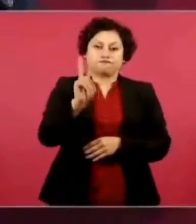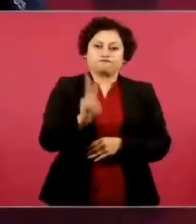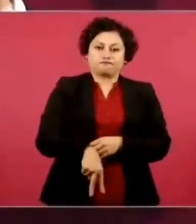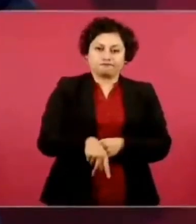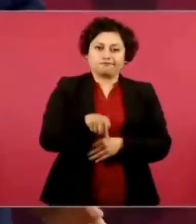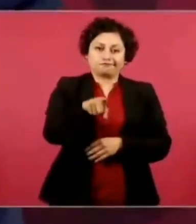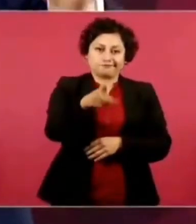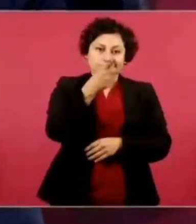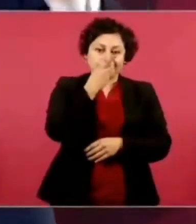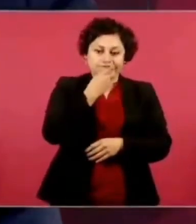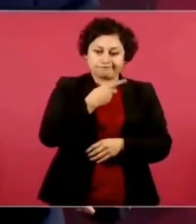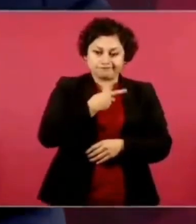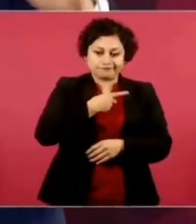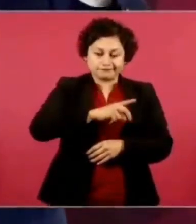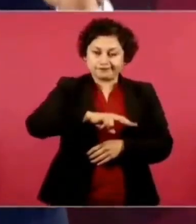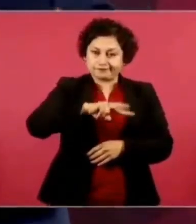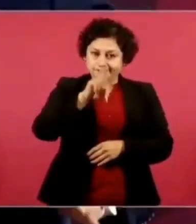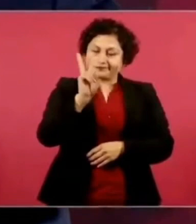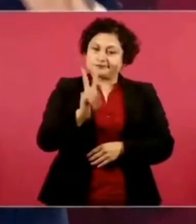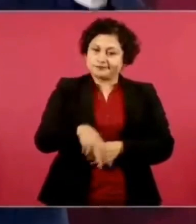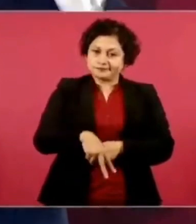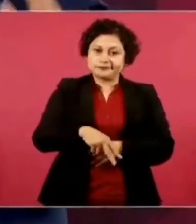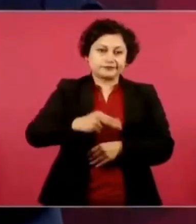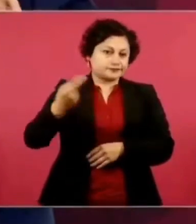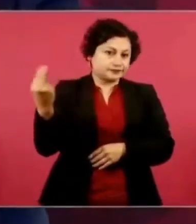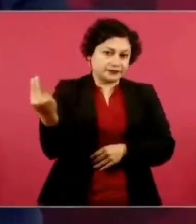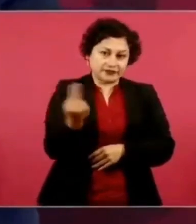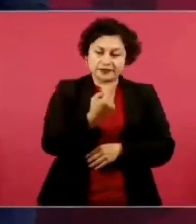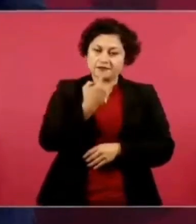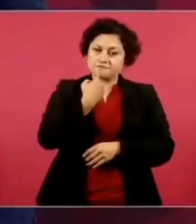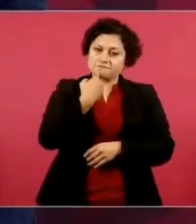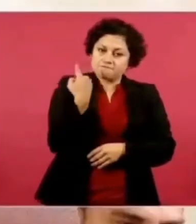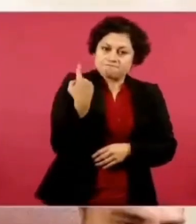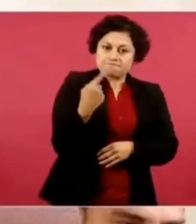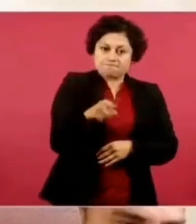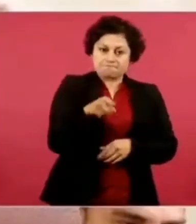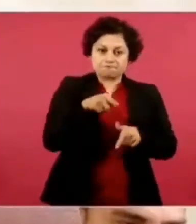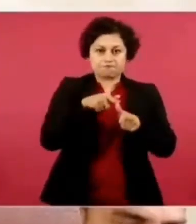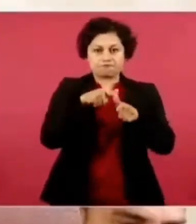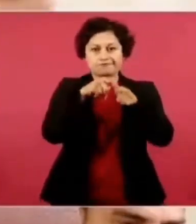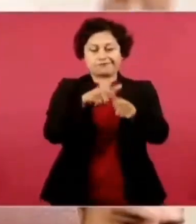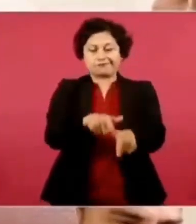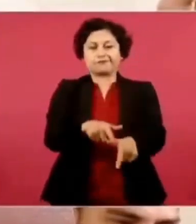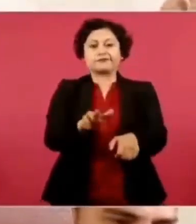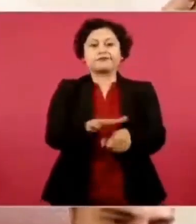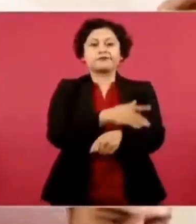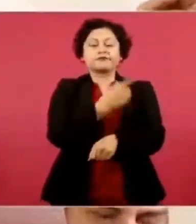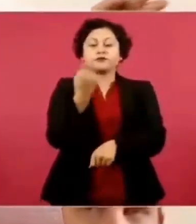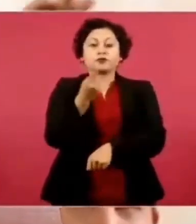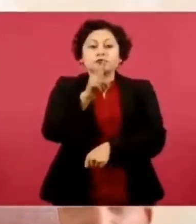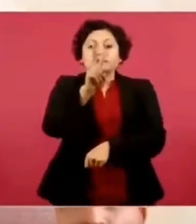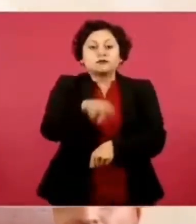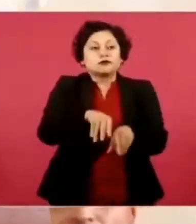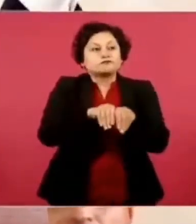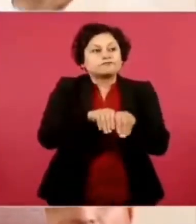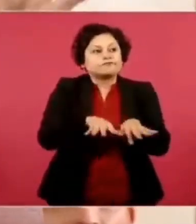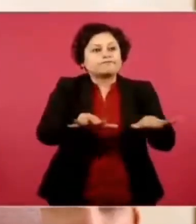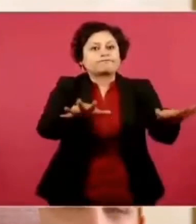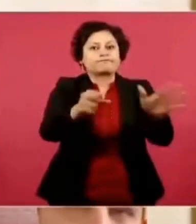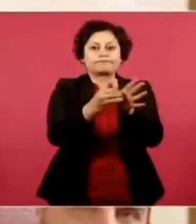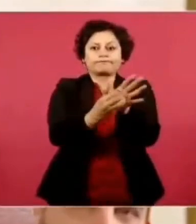que seguir haciendo la denuncia, porque no sale nada en los